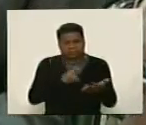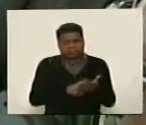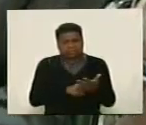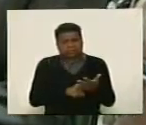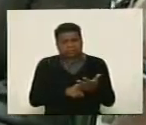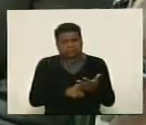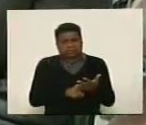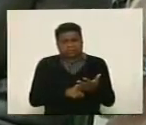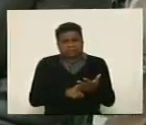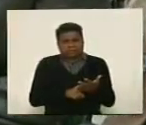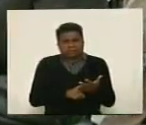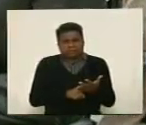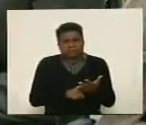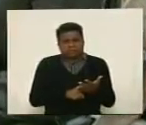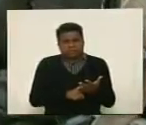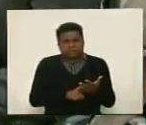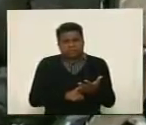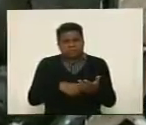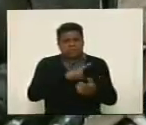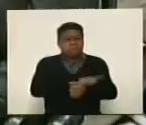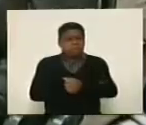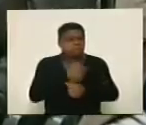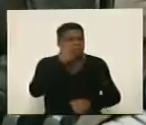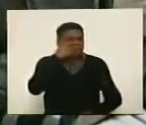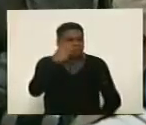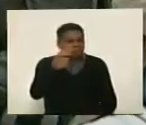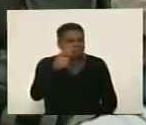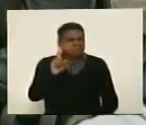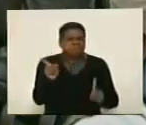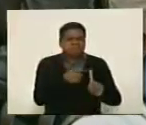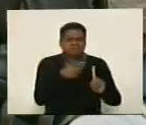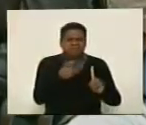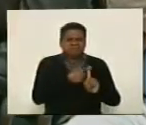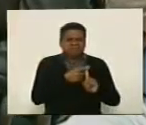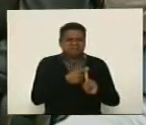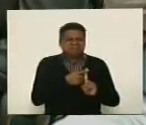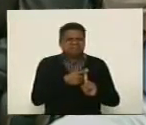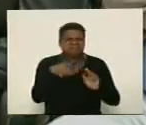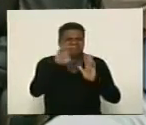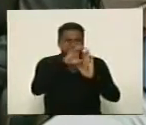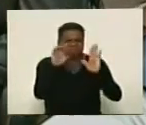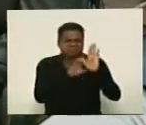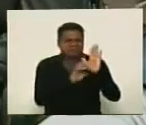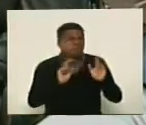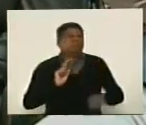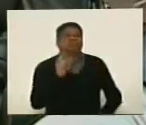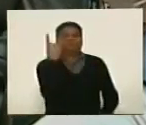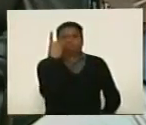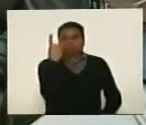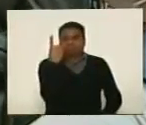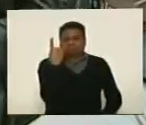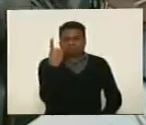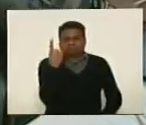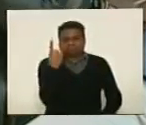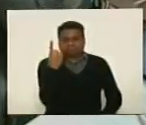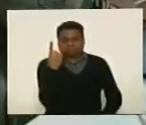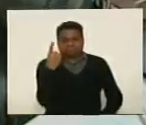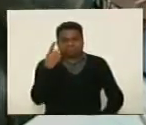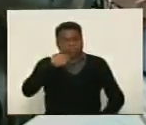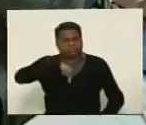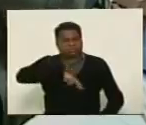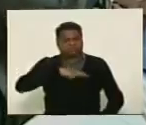a el poder constituyente originario es precisamente la Constitución de la República Bolivariana de Venezuela, la cual debemos estar